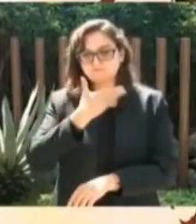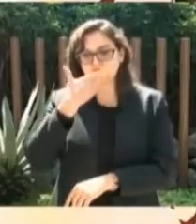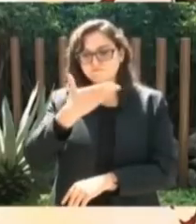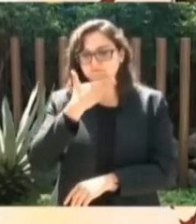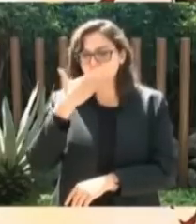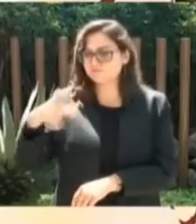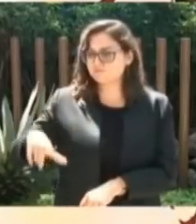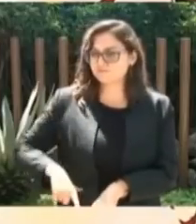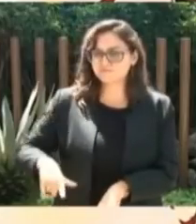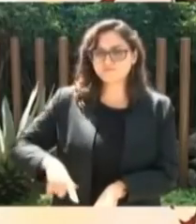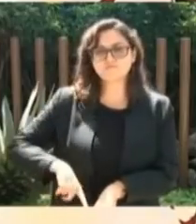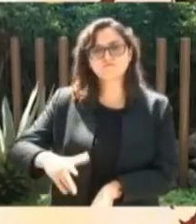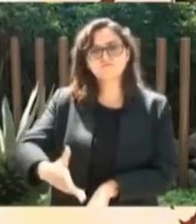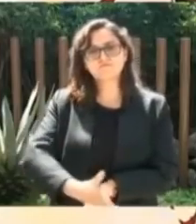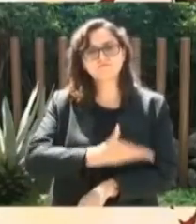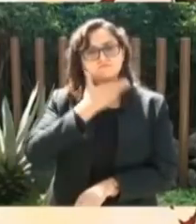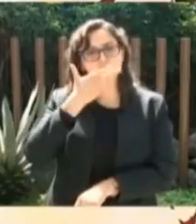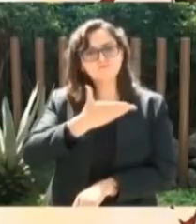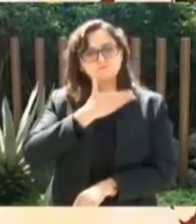gobierno,